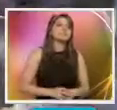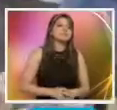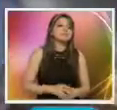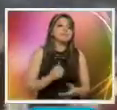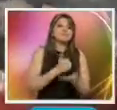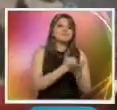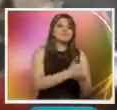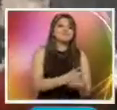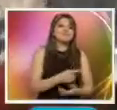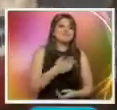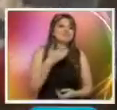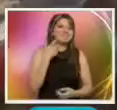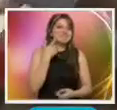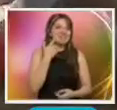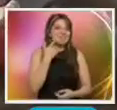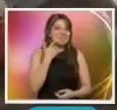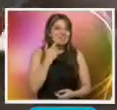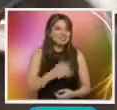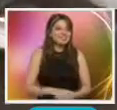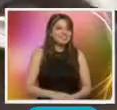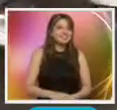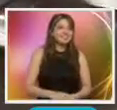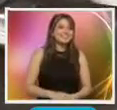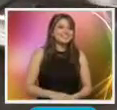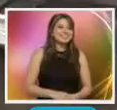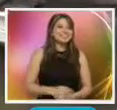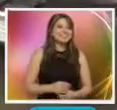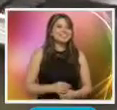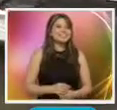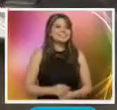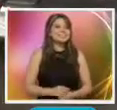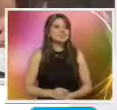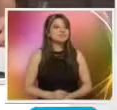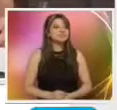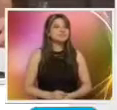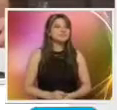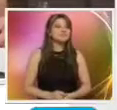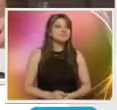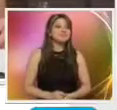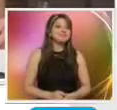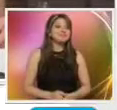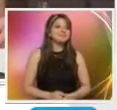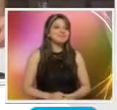exacto. Ahí está, ya está agarrando calor y sabor.